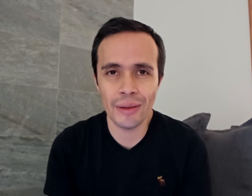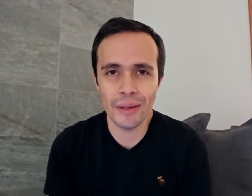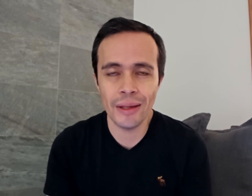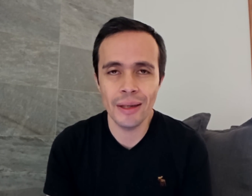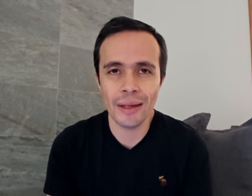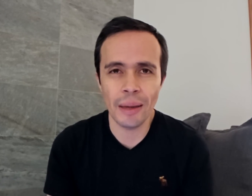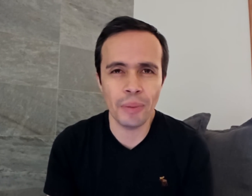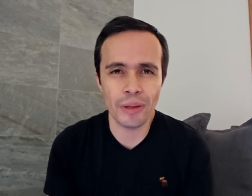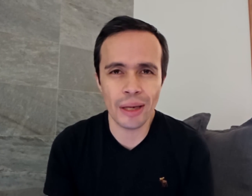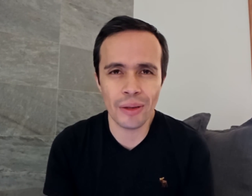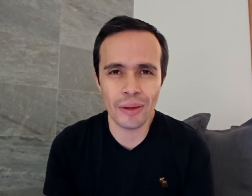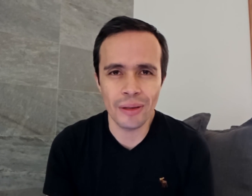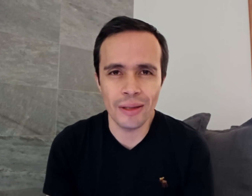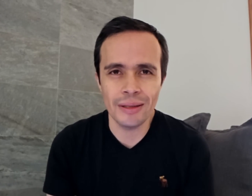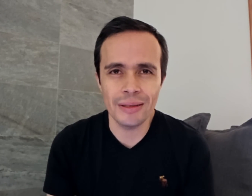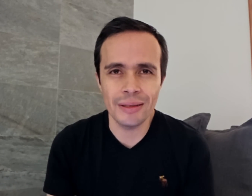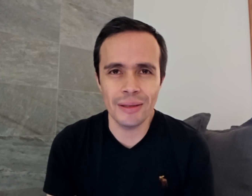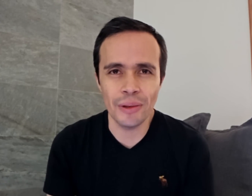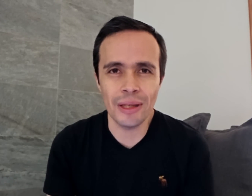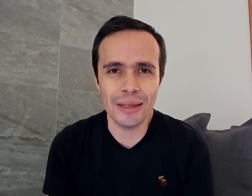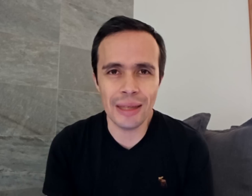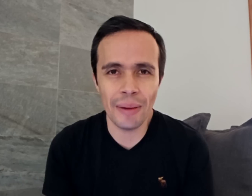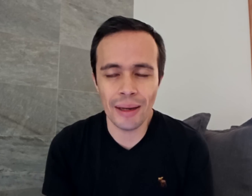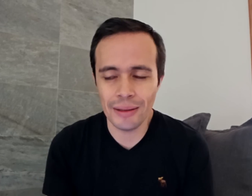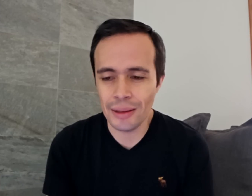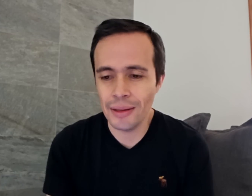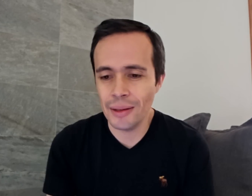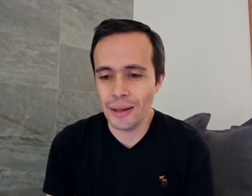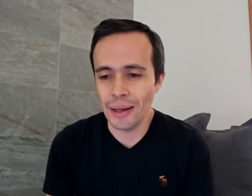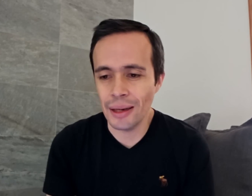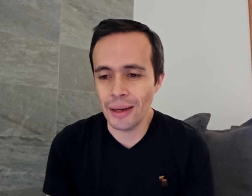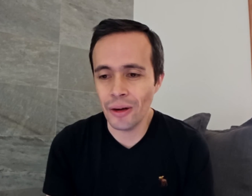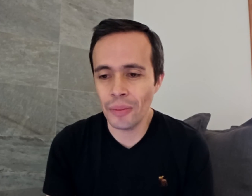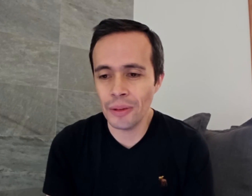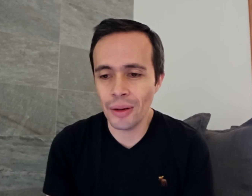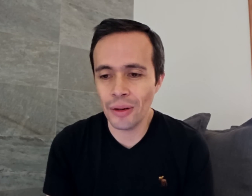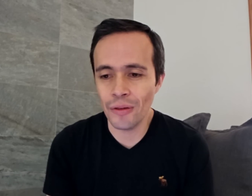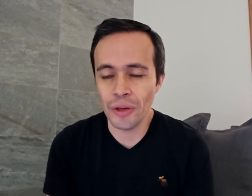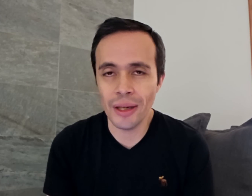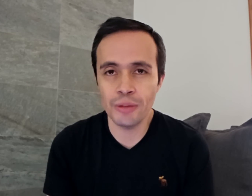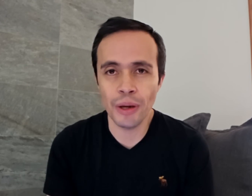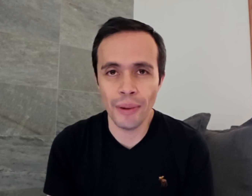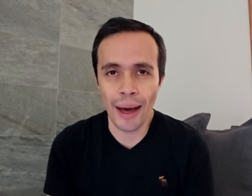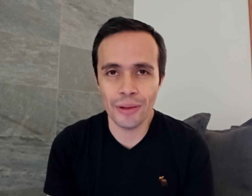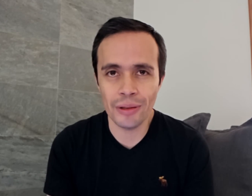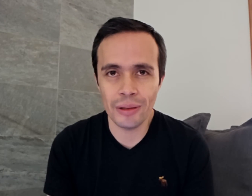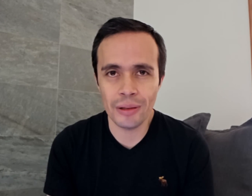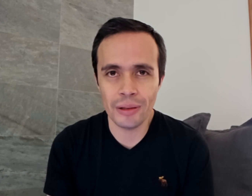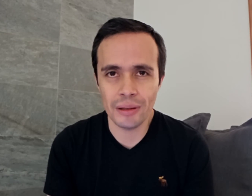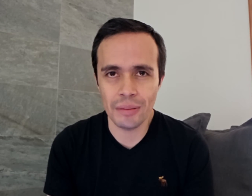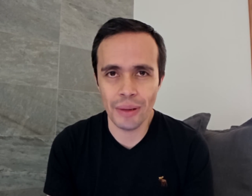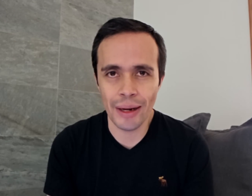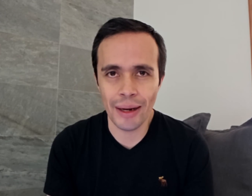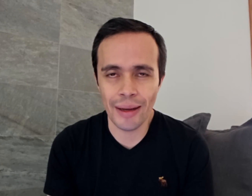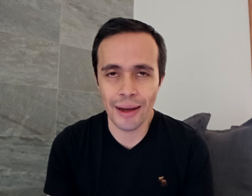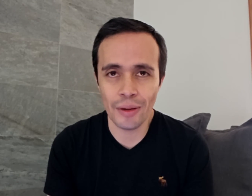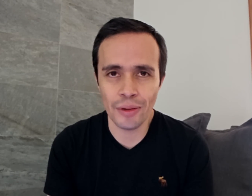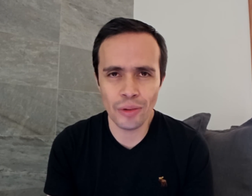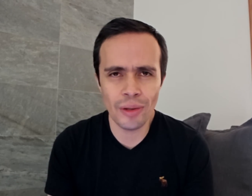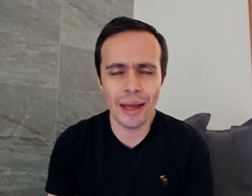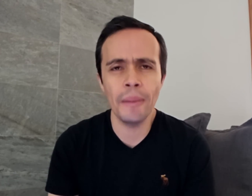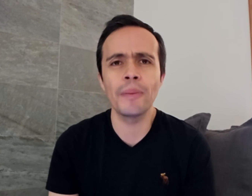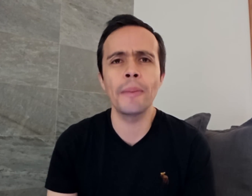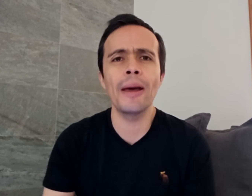Peña Nieto, que por cierto utilizaba el helicóptero con fines privados para ir